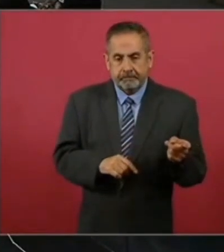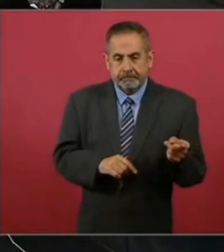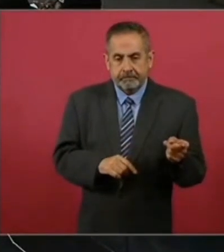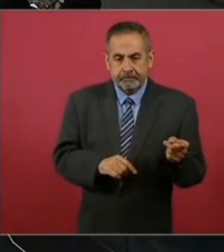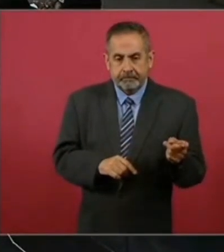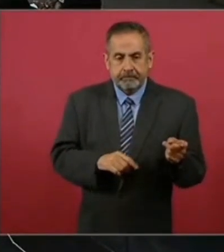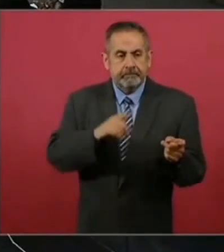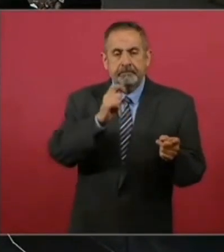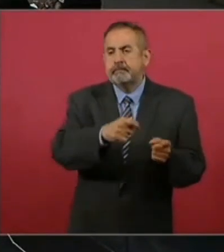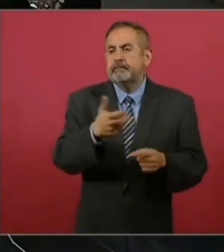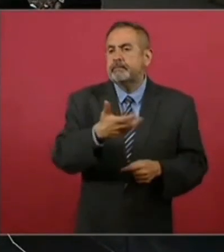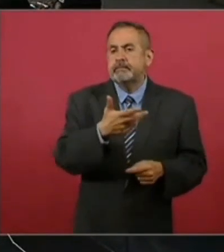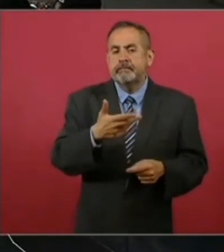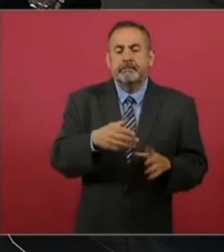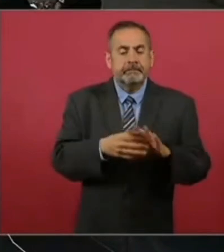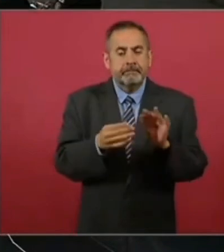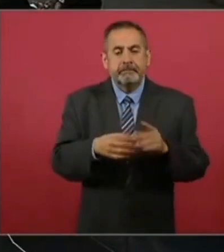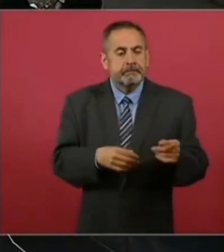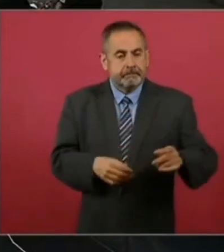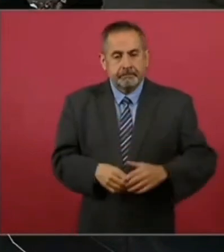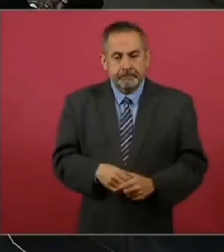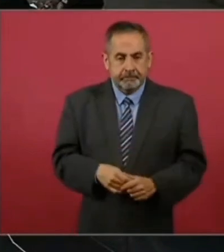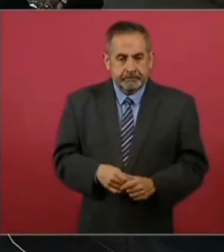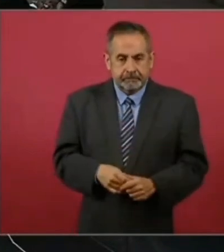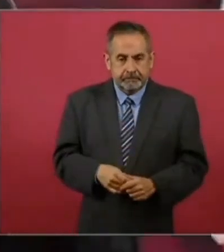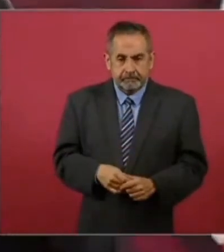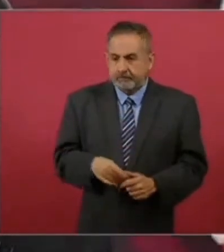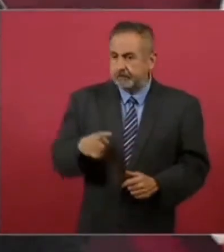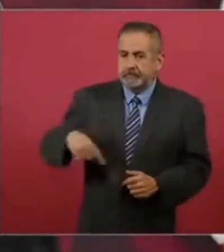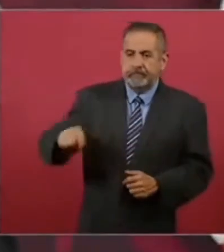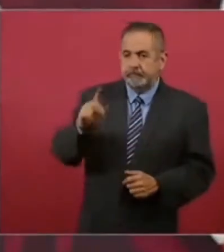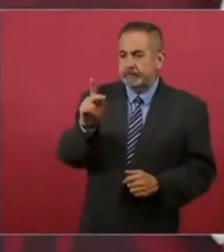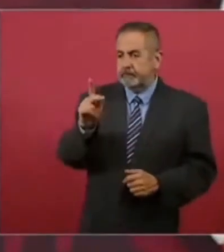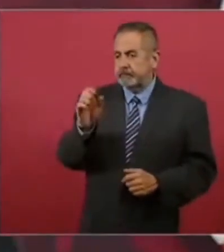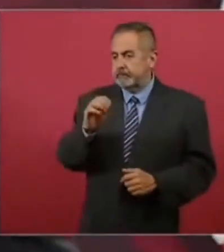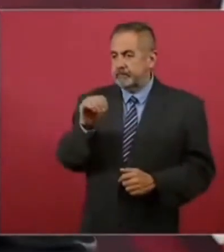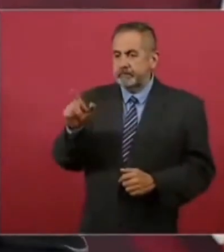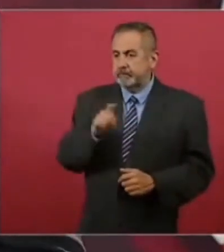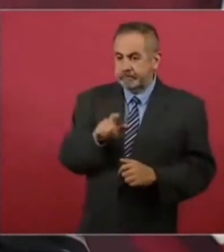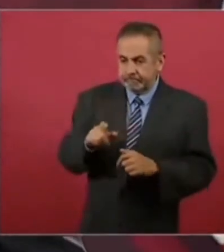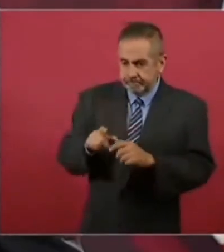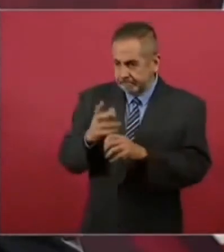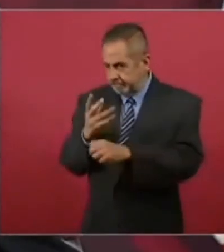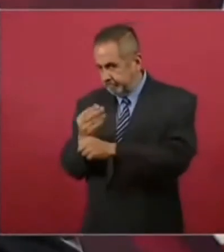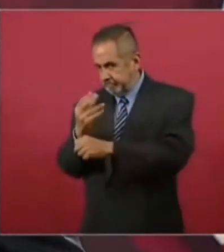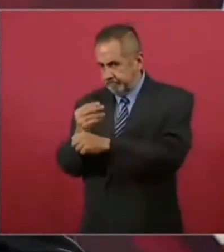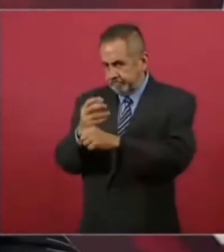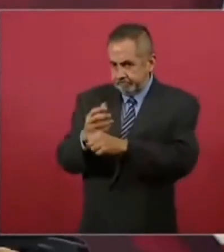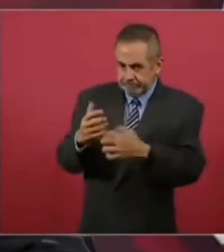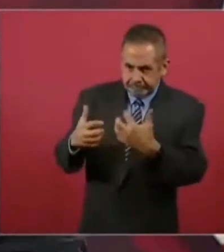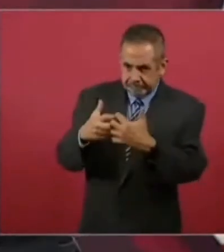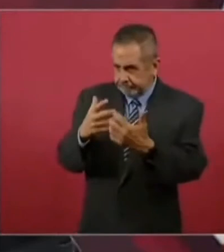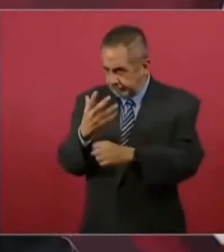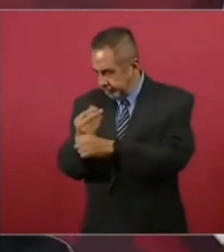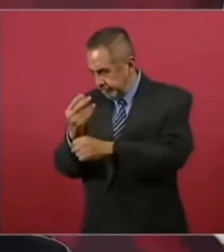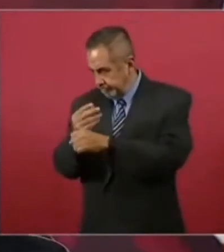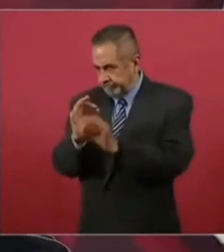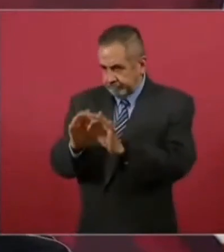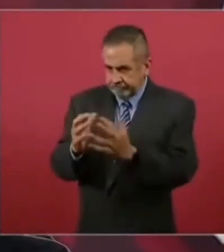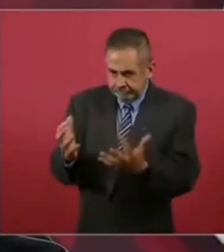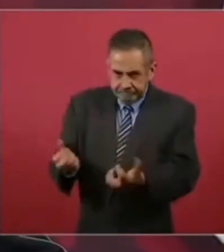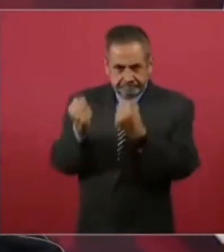se está haciendo? Aparte de limpiar Pemex y de que ya rescatamos